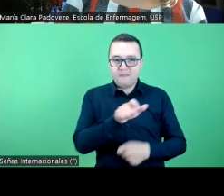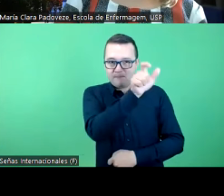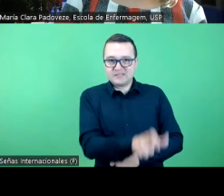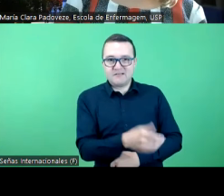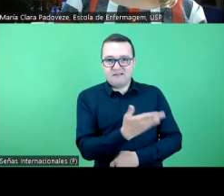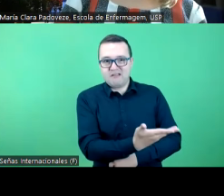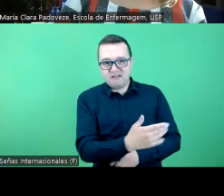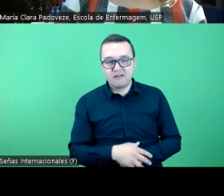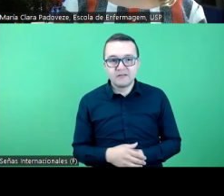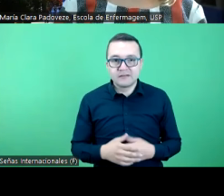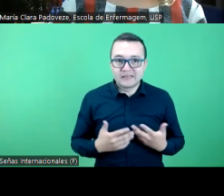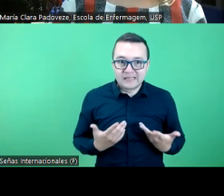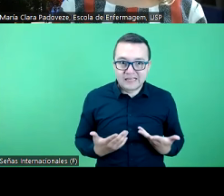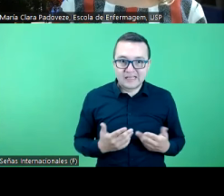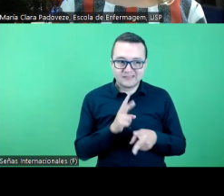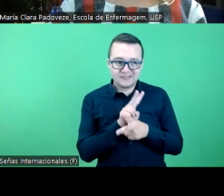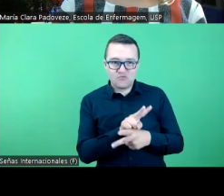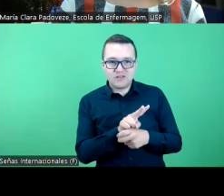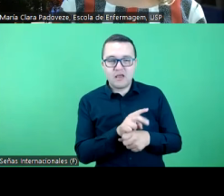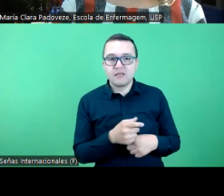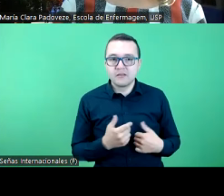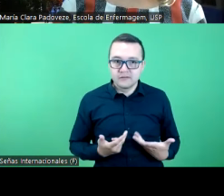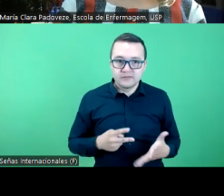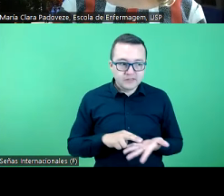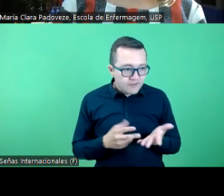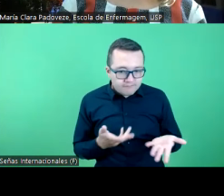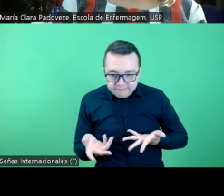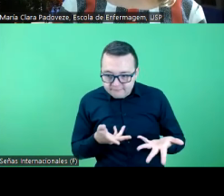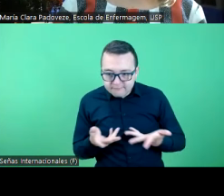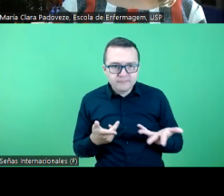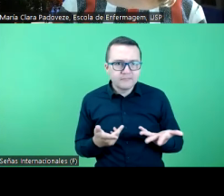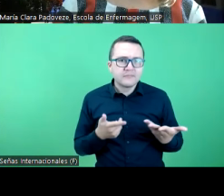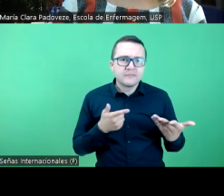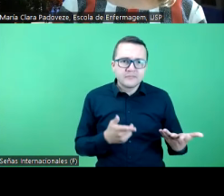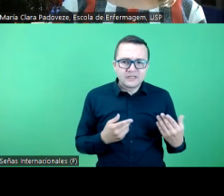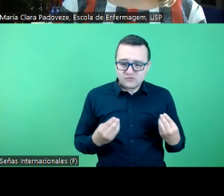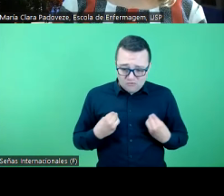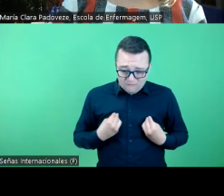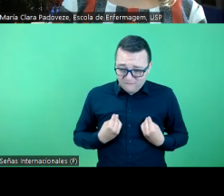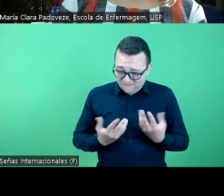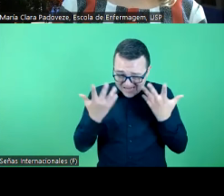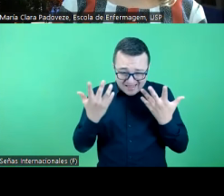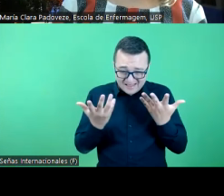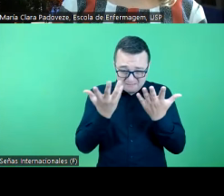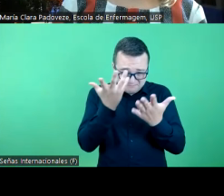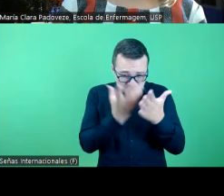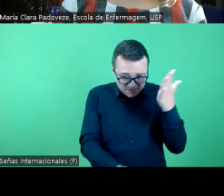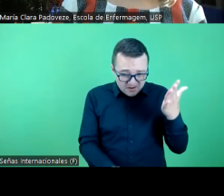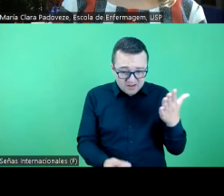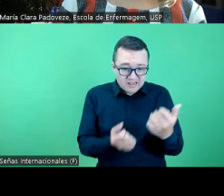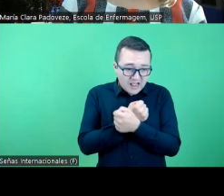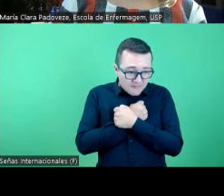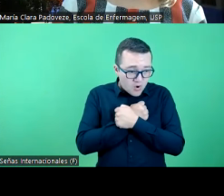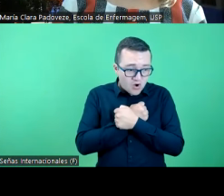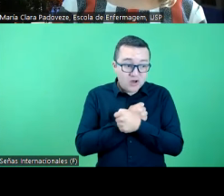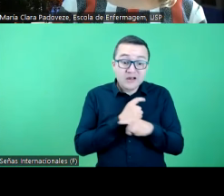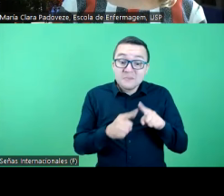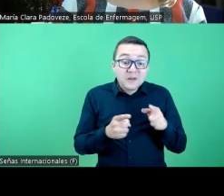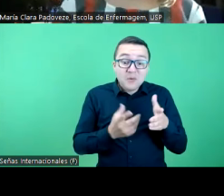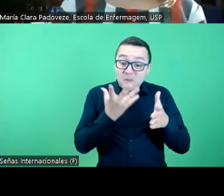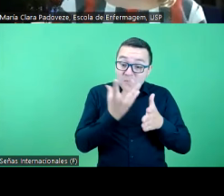murió Nicolás. Si su vida derramó tanto amor, que su partida sirva para salvar a otros.